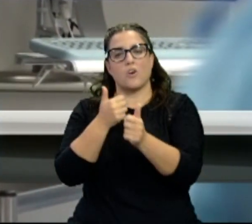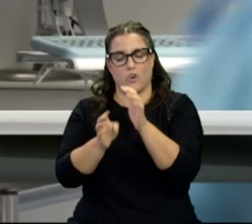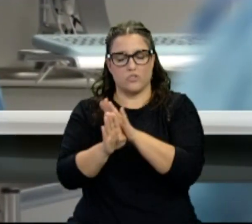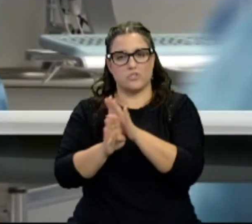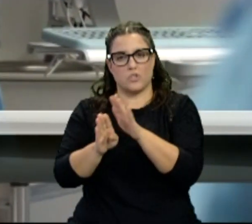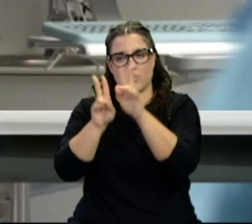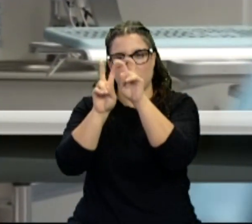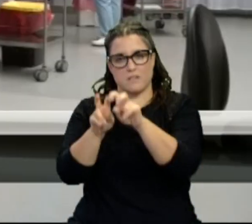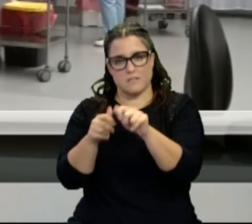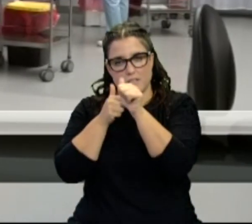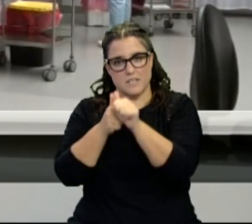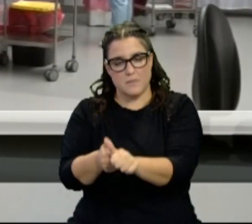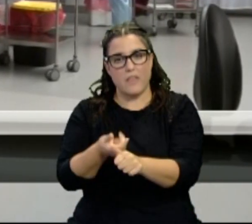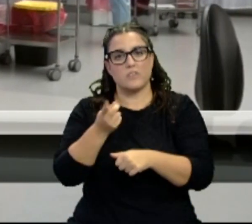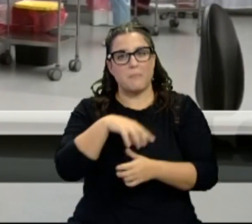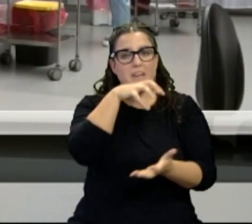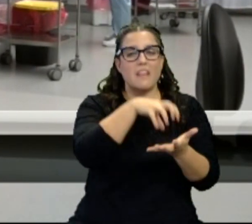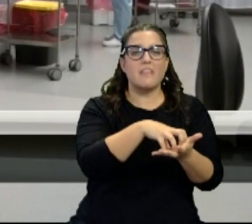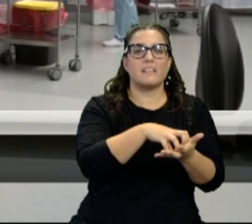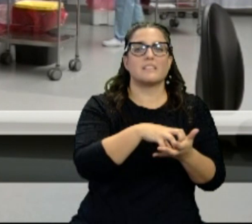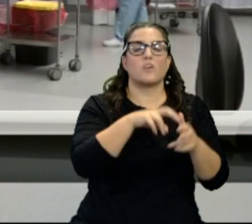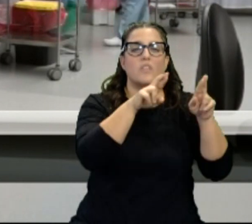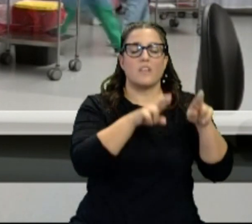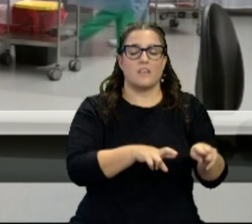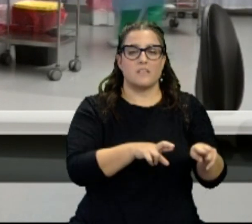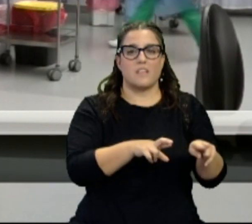y también se ha realizado uno en el Centro Geriátrico San Francisco Javier